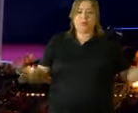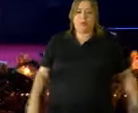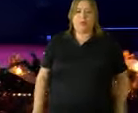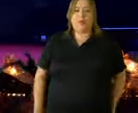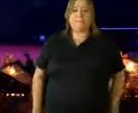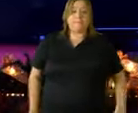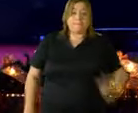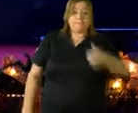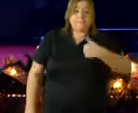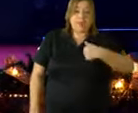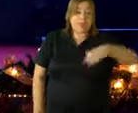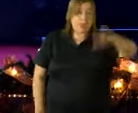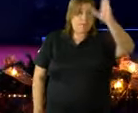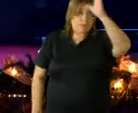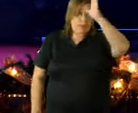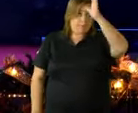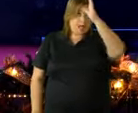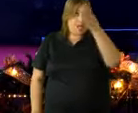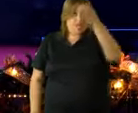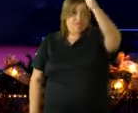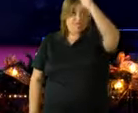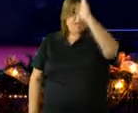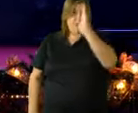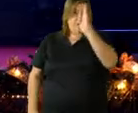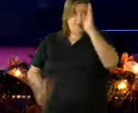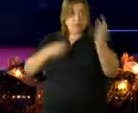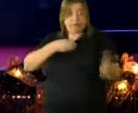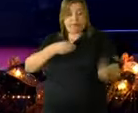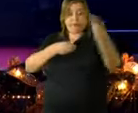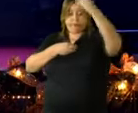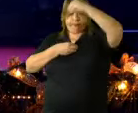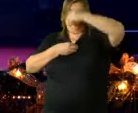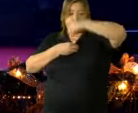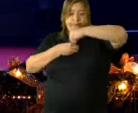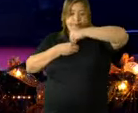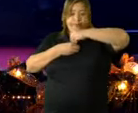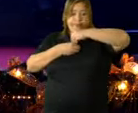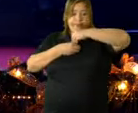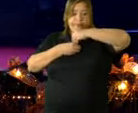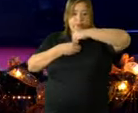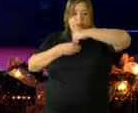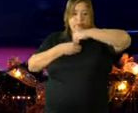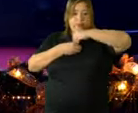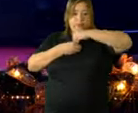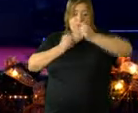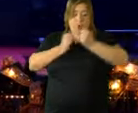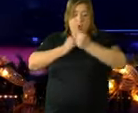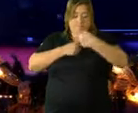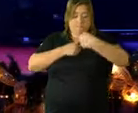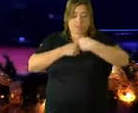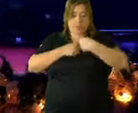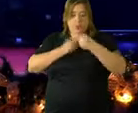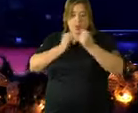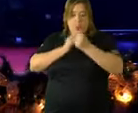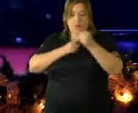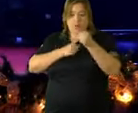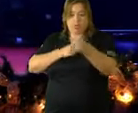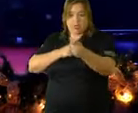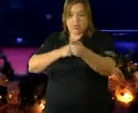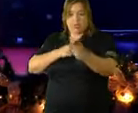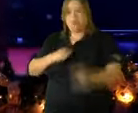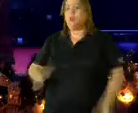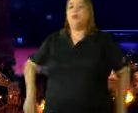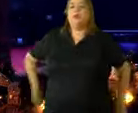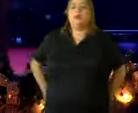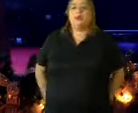Mi papá está conmigo. Mi papá está conmigo. Mi papá está contigo. Oh, gloria. ¿Cuánto no?